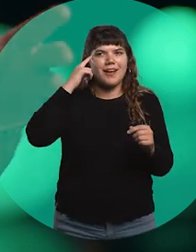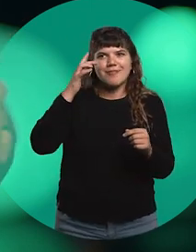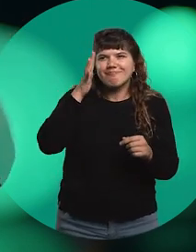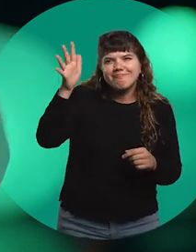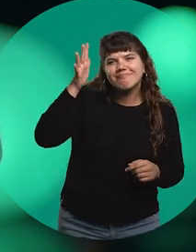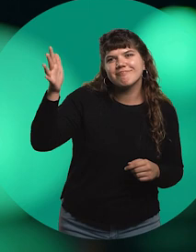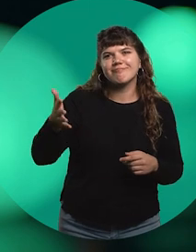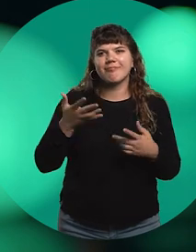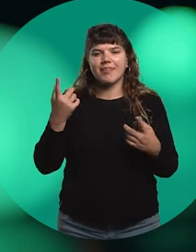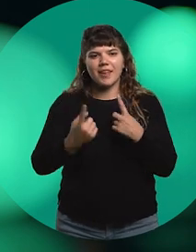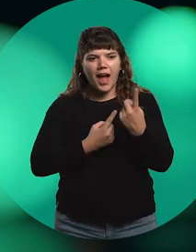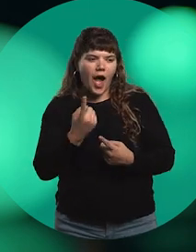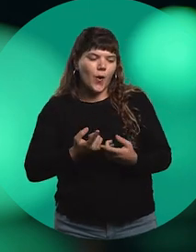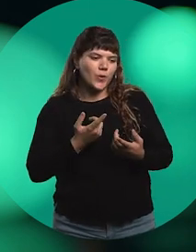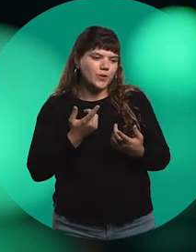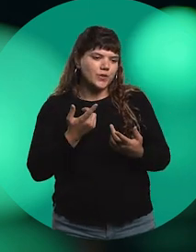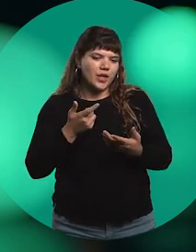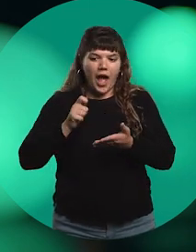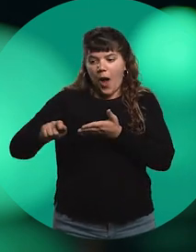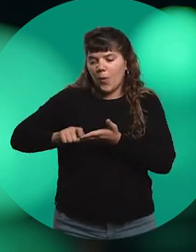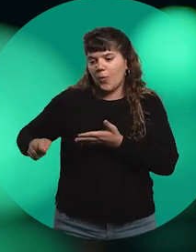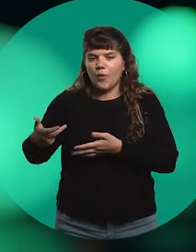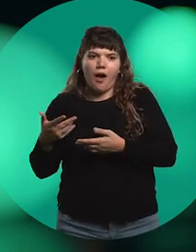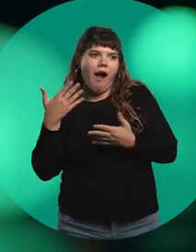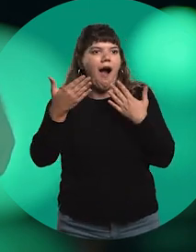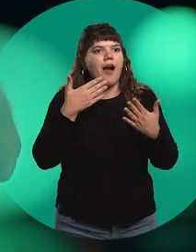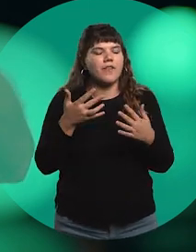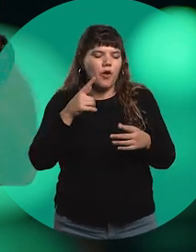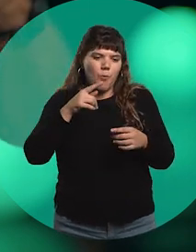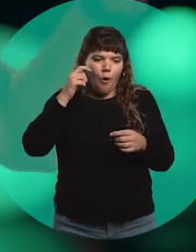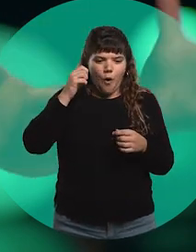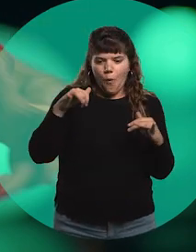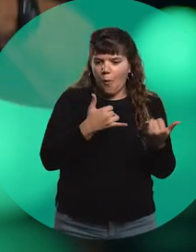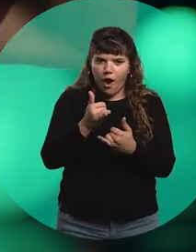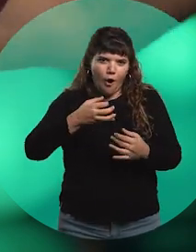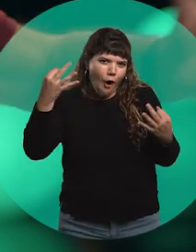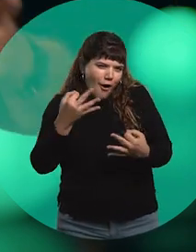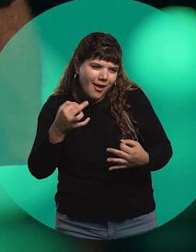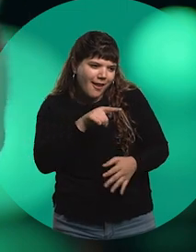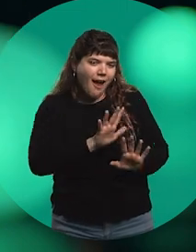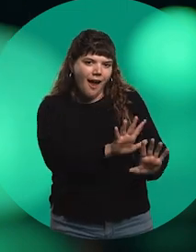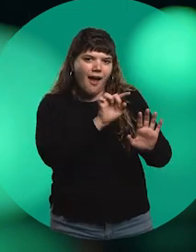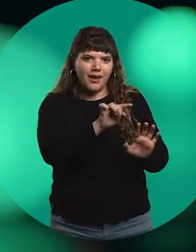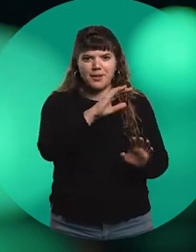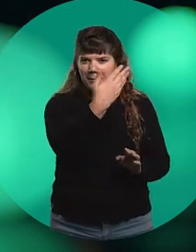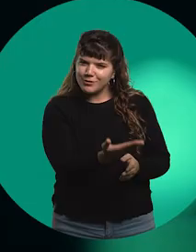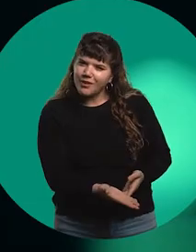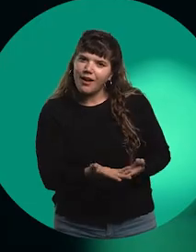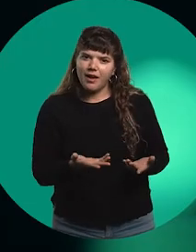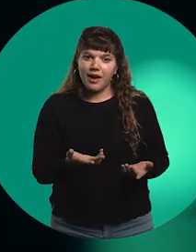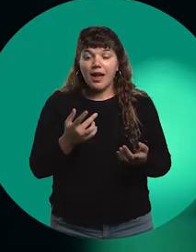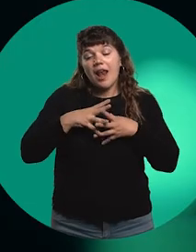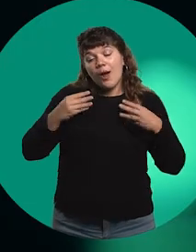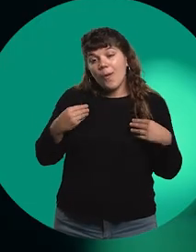fantasioso, ¿no?, algunos autores hablan del juego en su expresión original, ¿verdad?, de personaje, es muy potente.